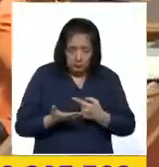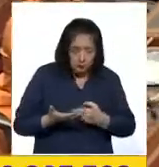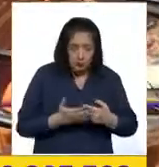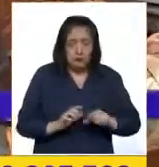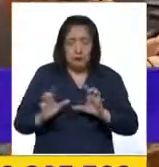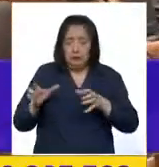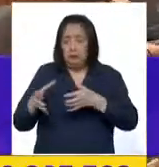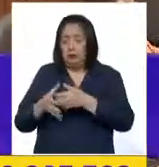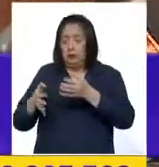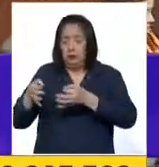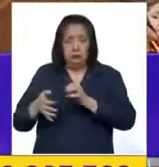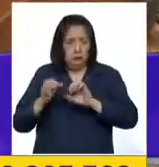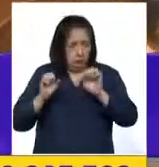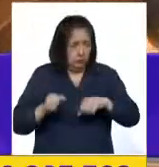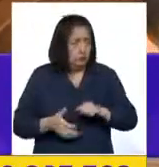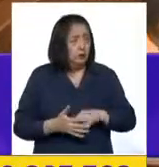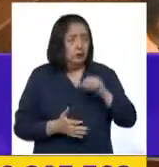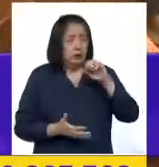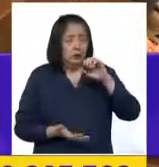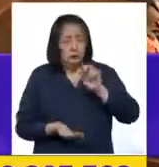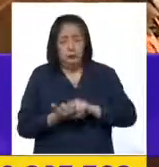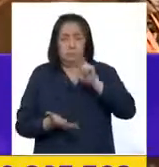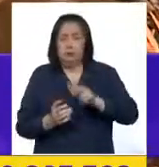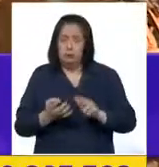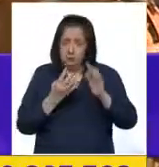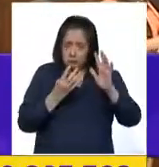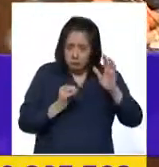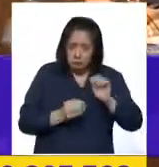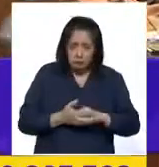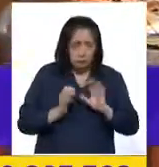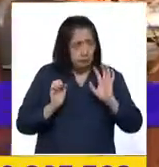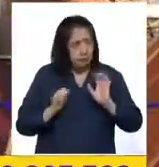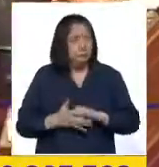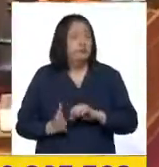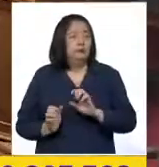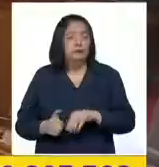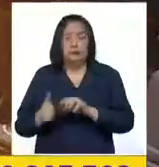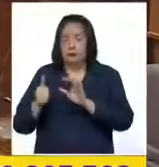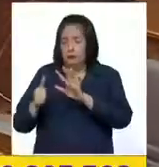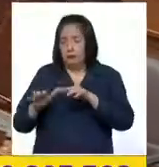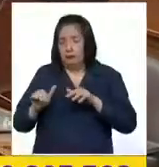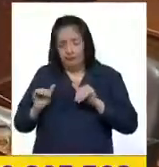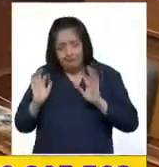del Congreso, fue aprobado con 9 votos a favor, 0 en contra y 6 abstenciones.